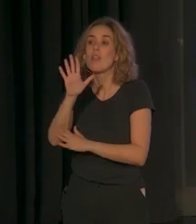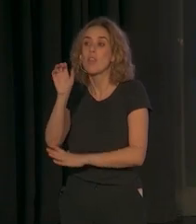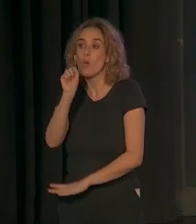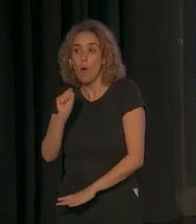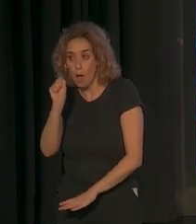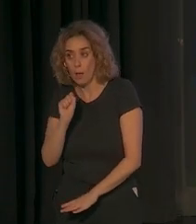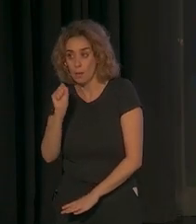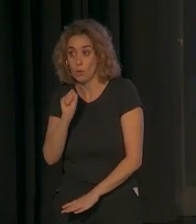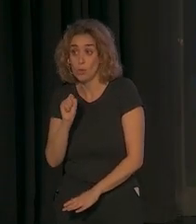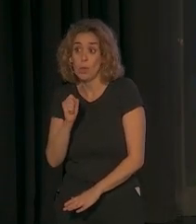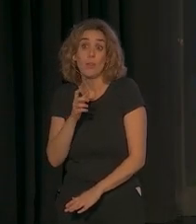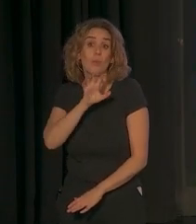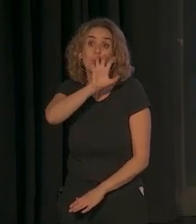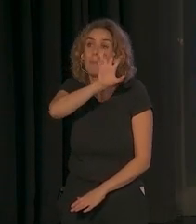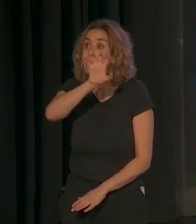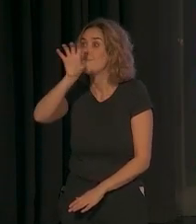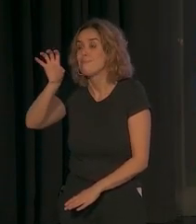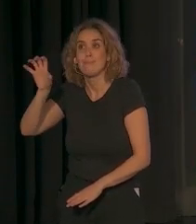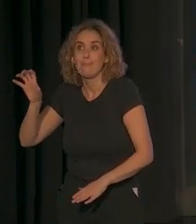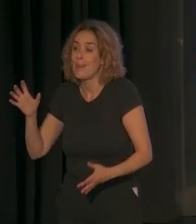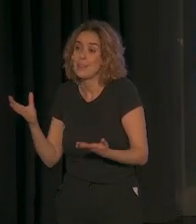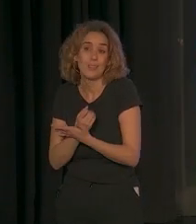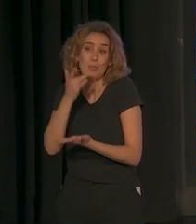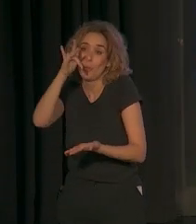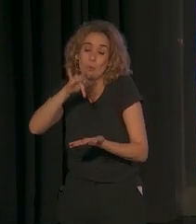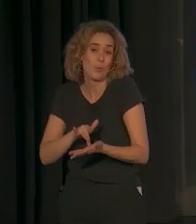así que como ocurre en todos los países, todo es complicado, ¿no?